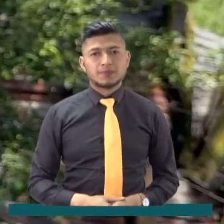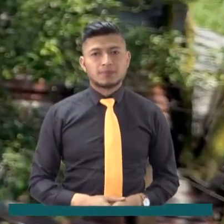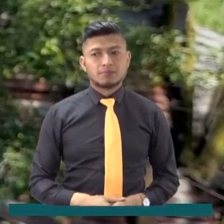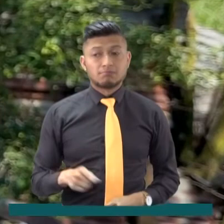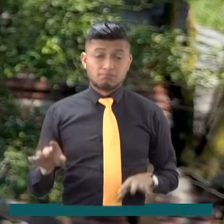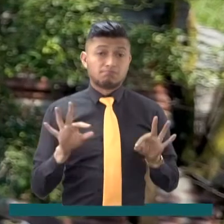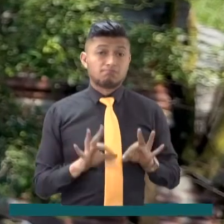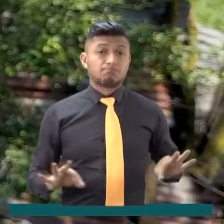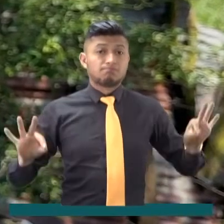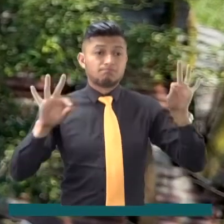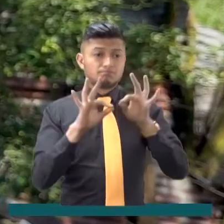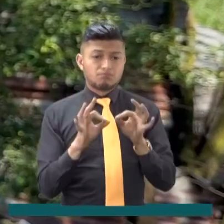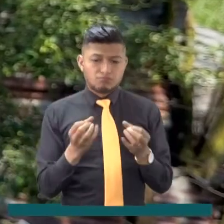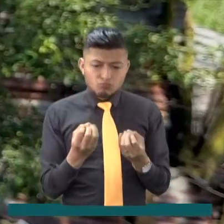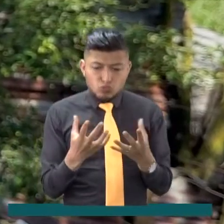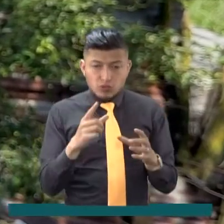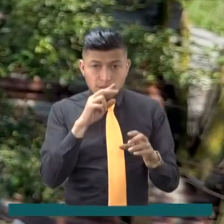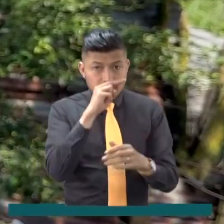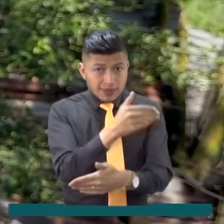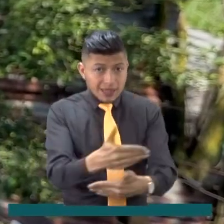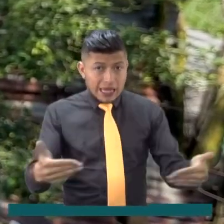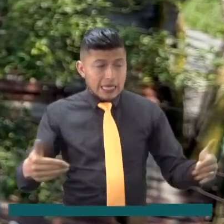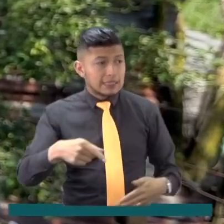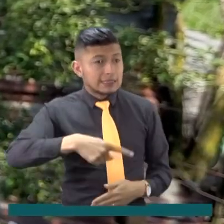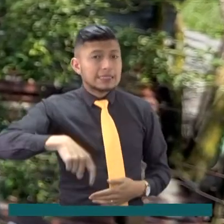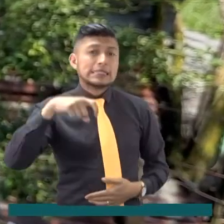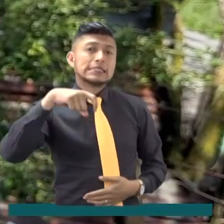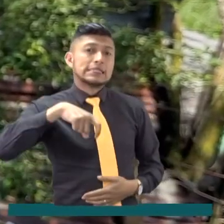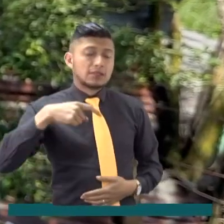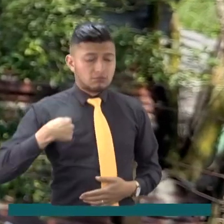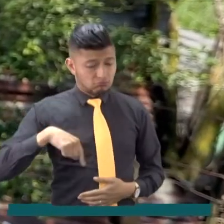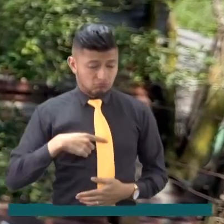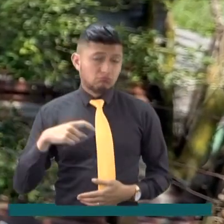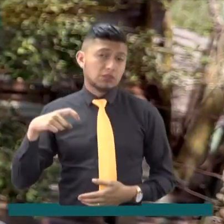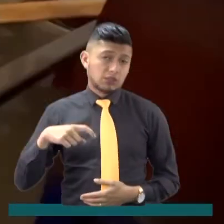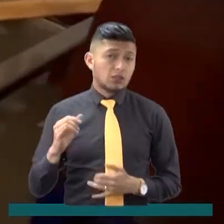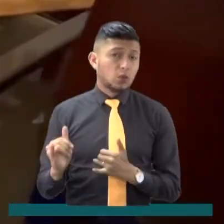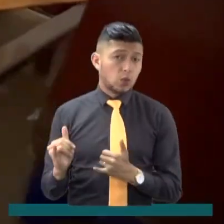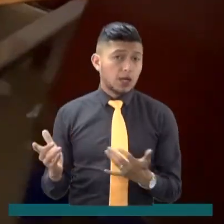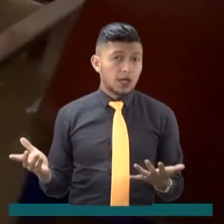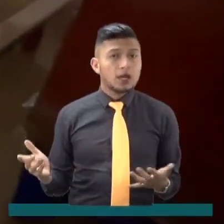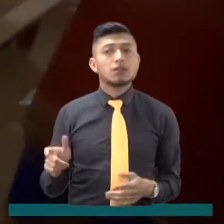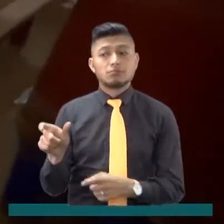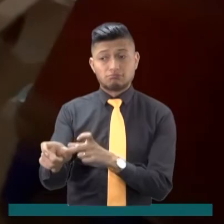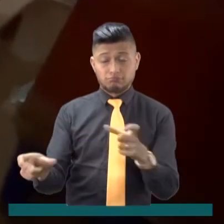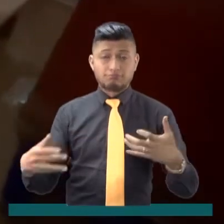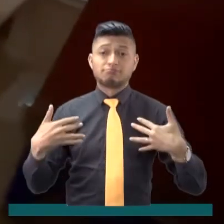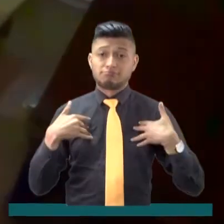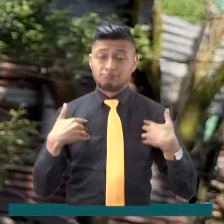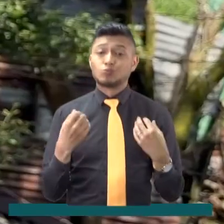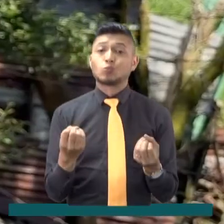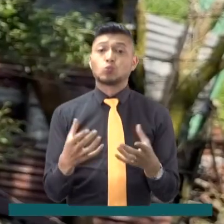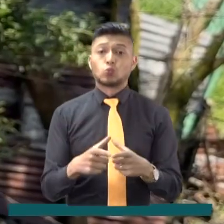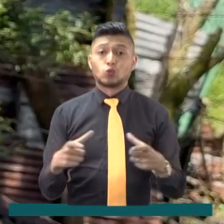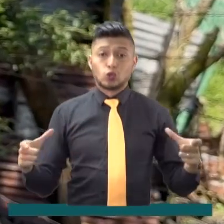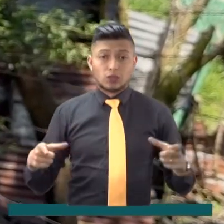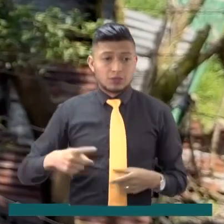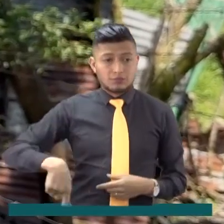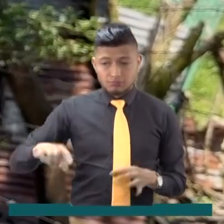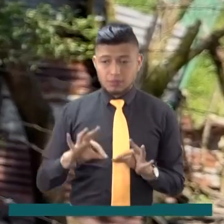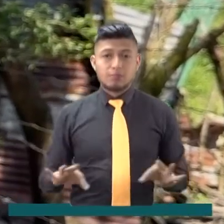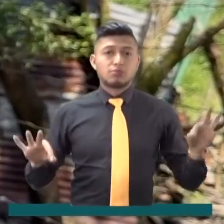pues uno, hay muchos niños que la necesitan igual que uno. Mucha gente sí ha sido damnificada. Es muy